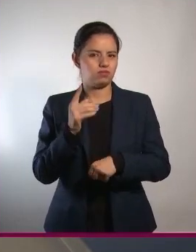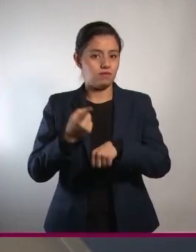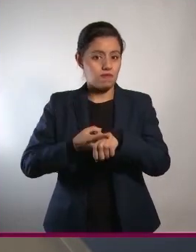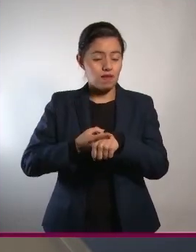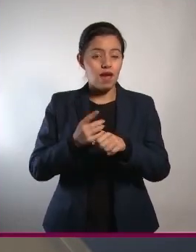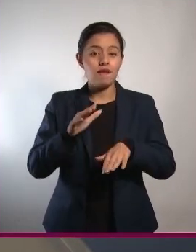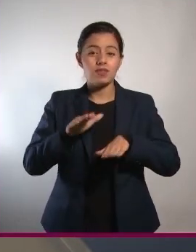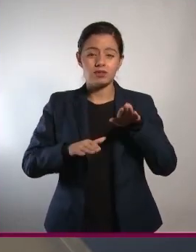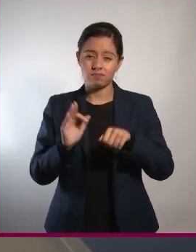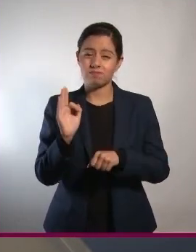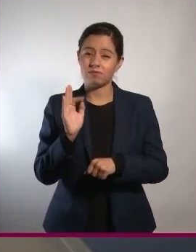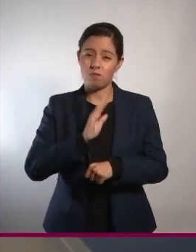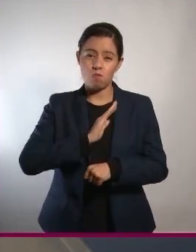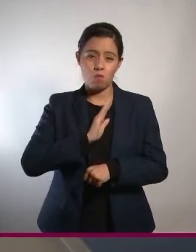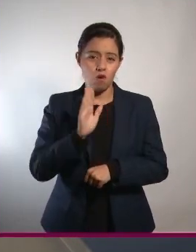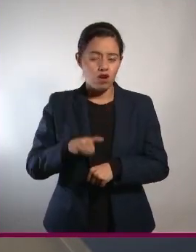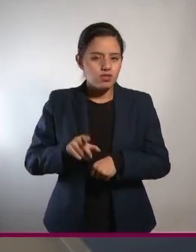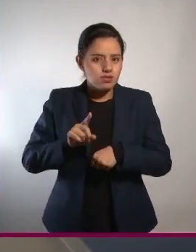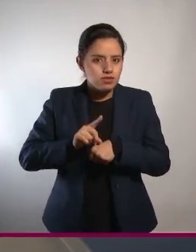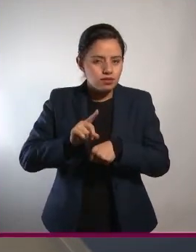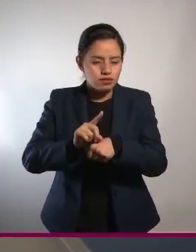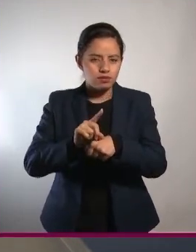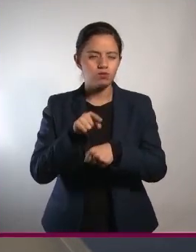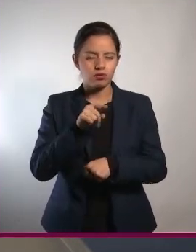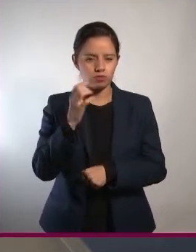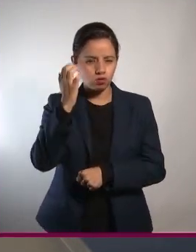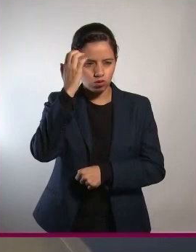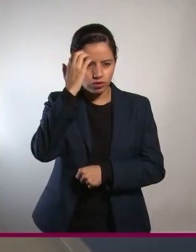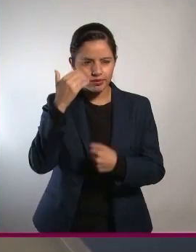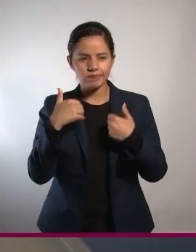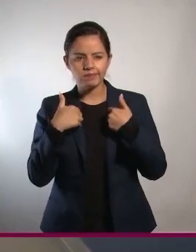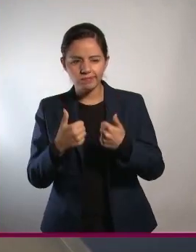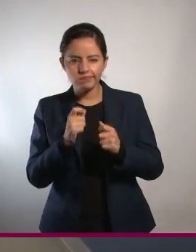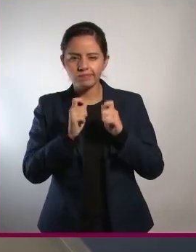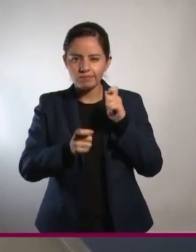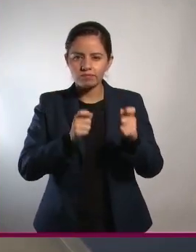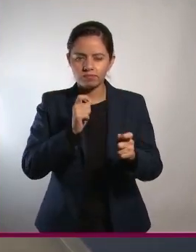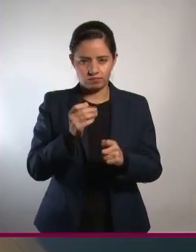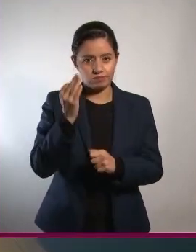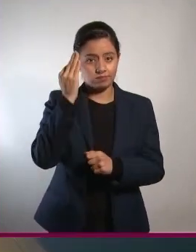la vida en cuestión de días. Conocerlo y entenderlo ha tomado su tiempo.